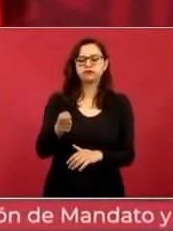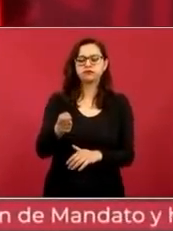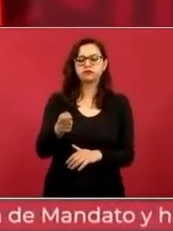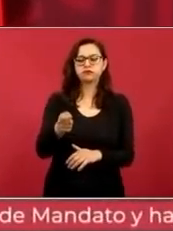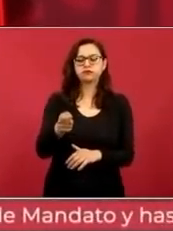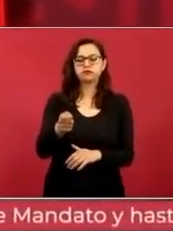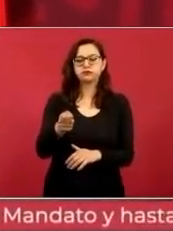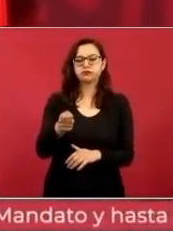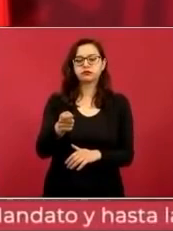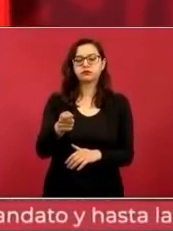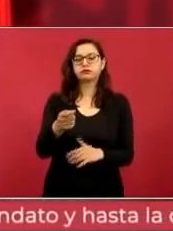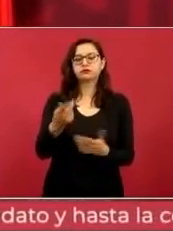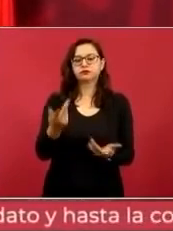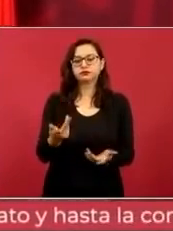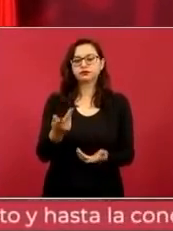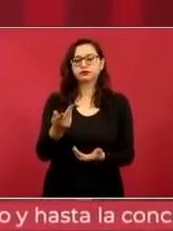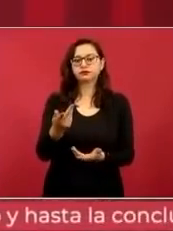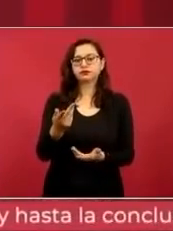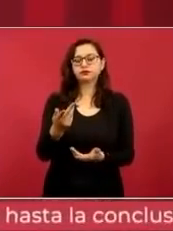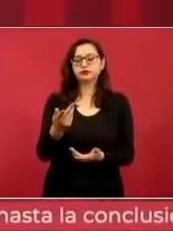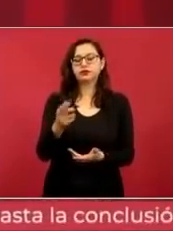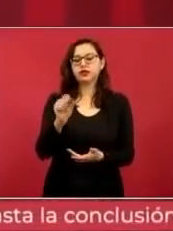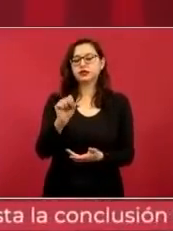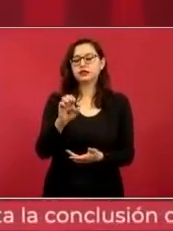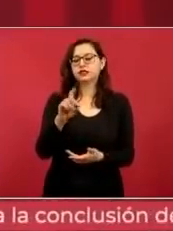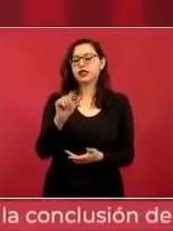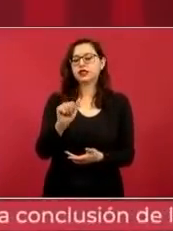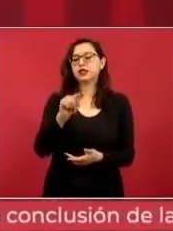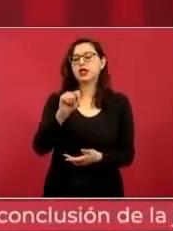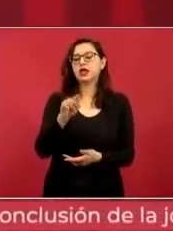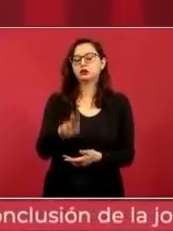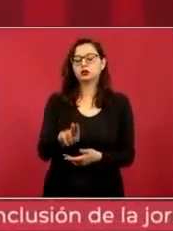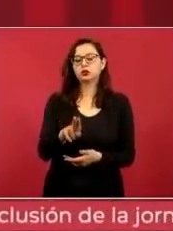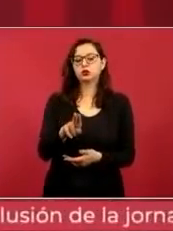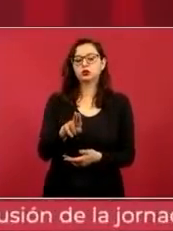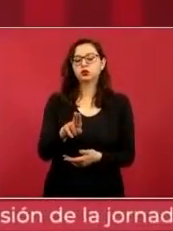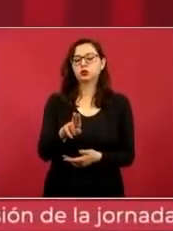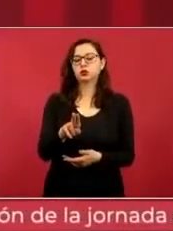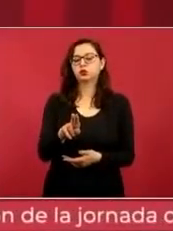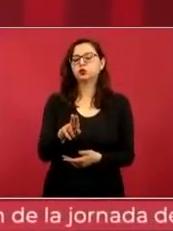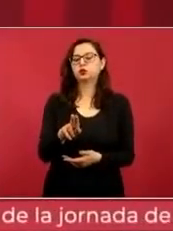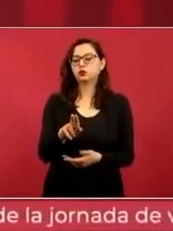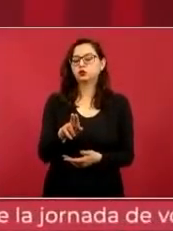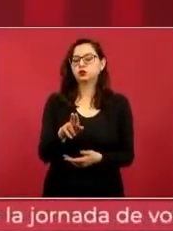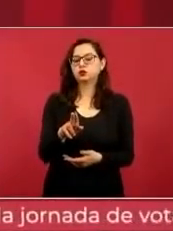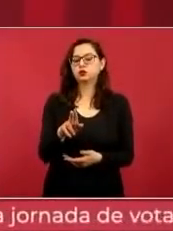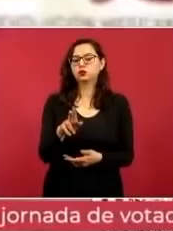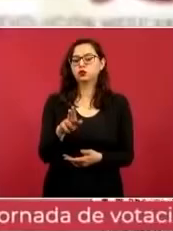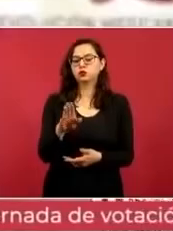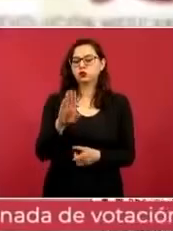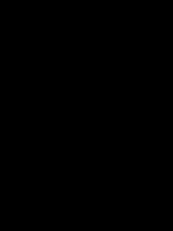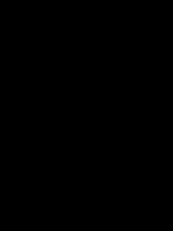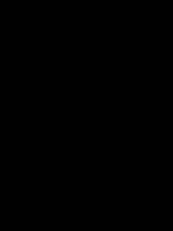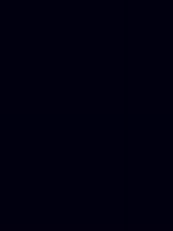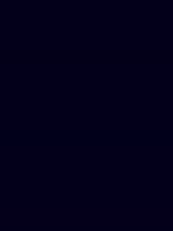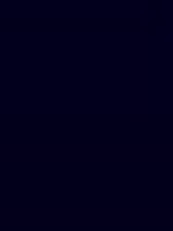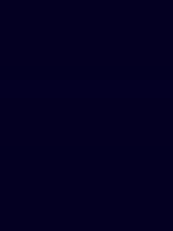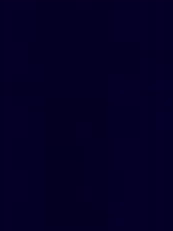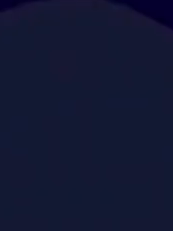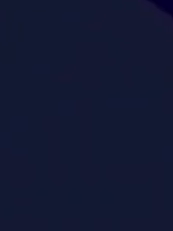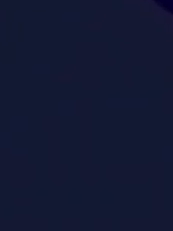golpismo mediático y que dicho ataque no se quedará amenaza sin respuesta.